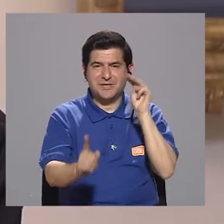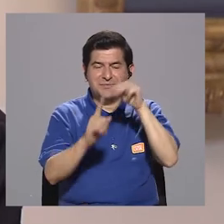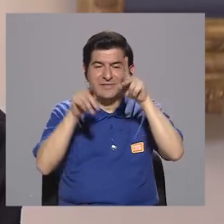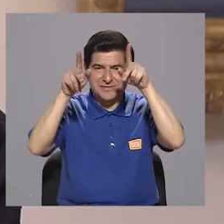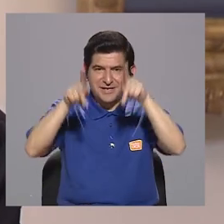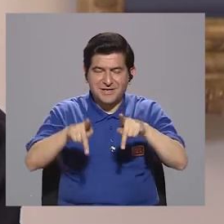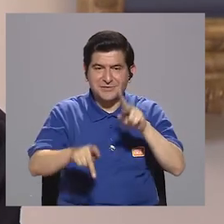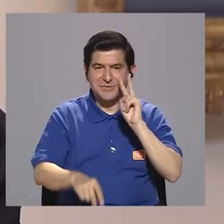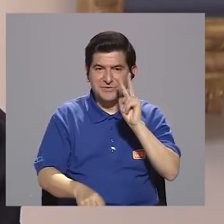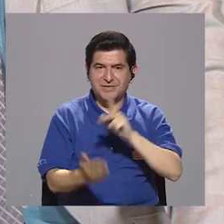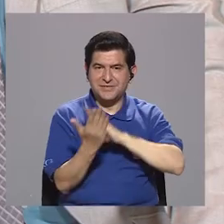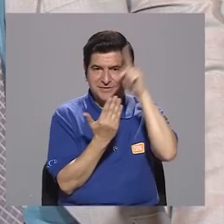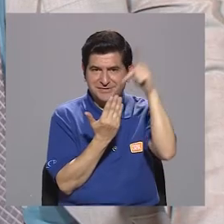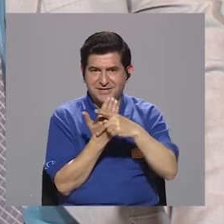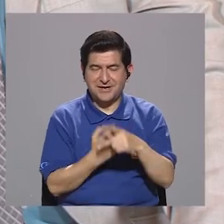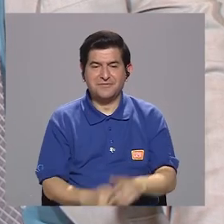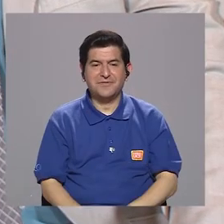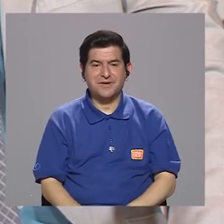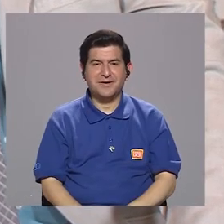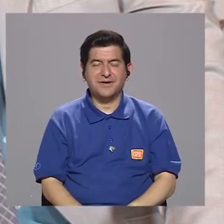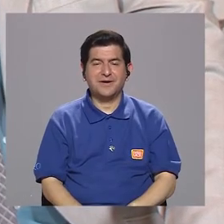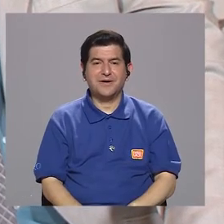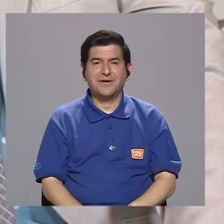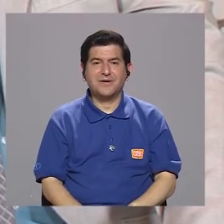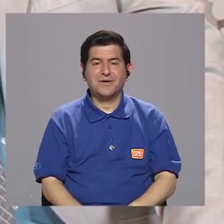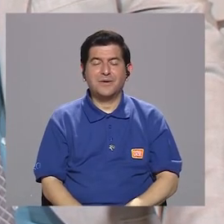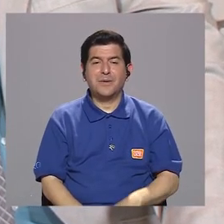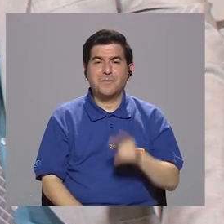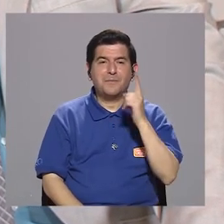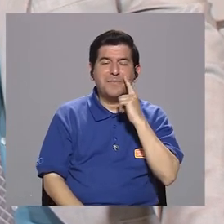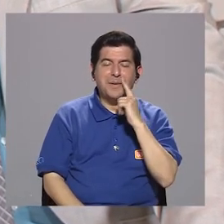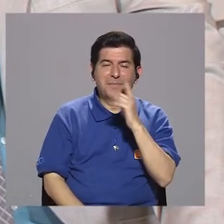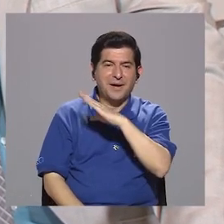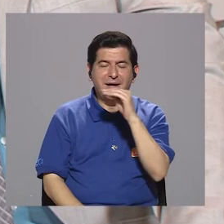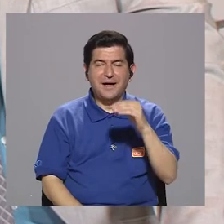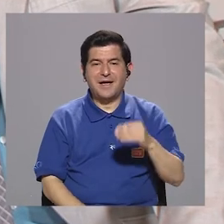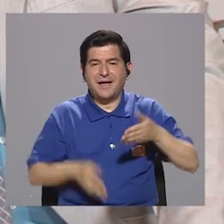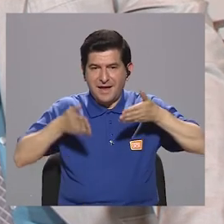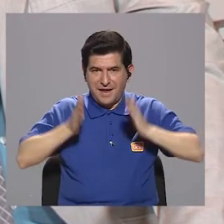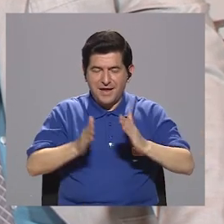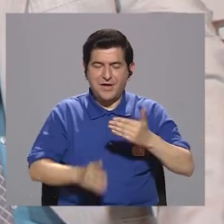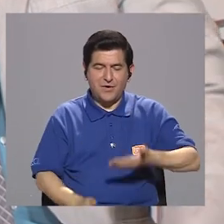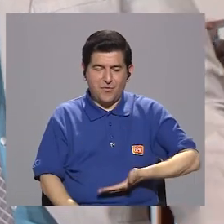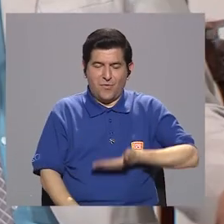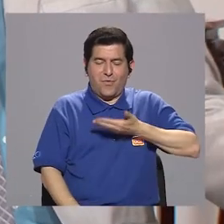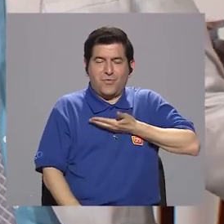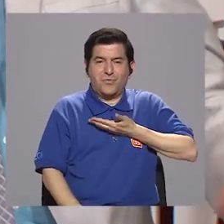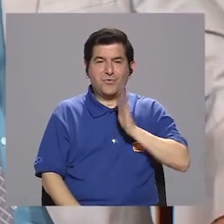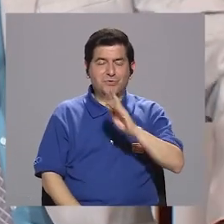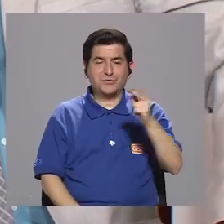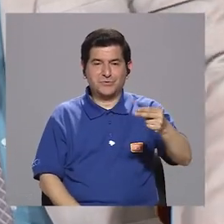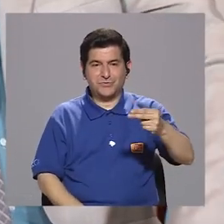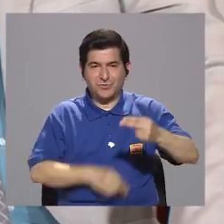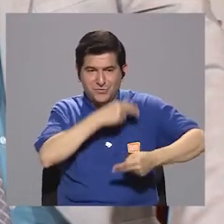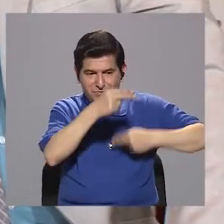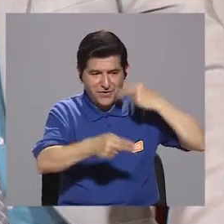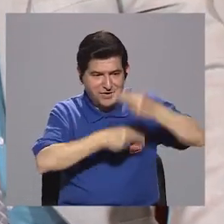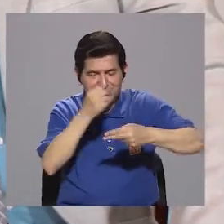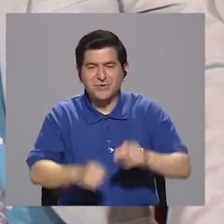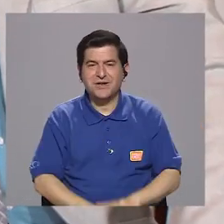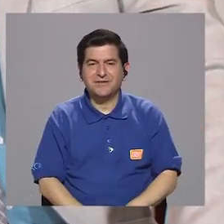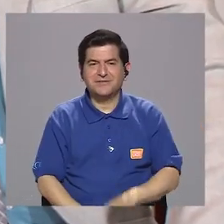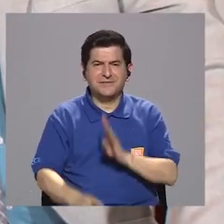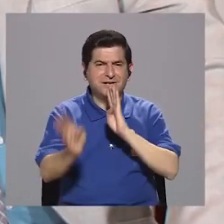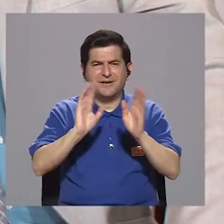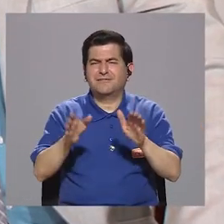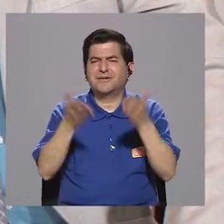audiencia de cómo se trataría un padre con un hijo que casualmente está orgulloso de su legado. Hoy le tratamos de hacer